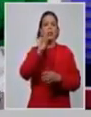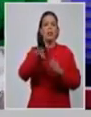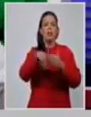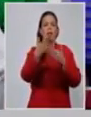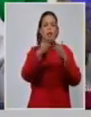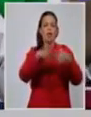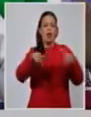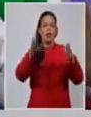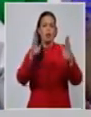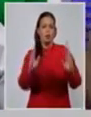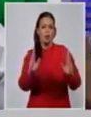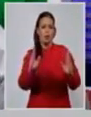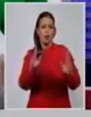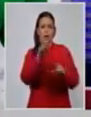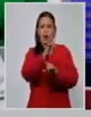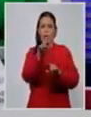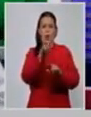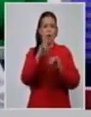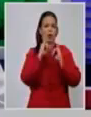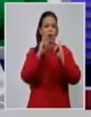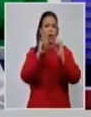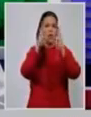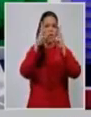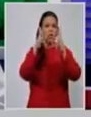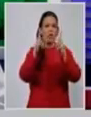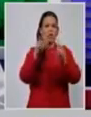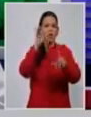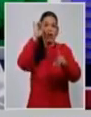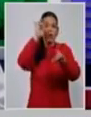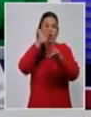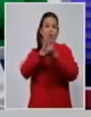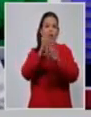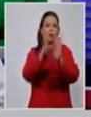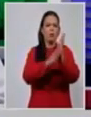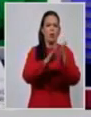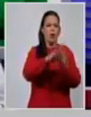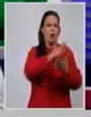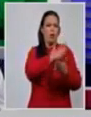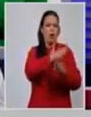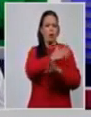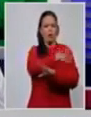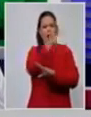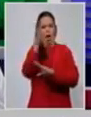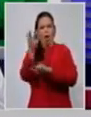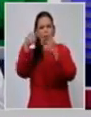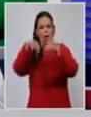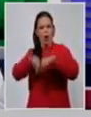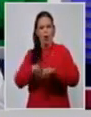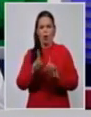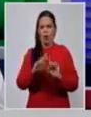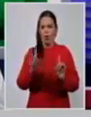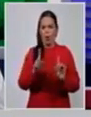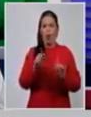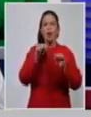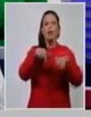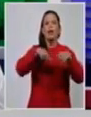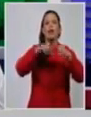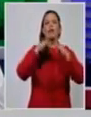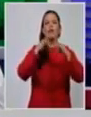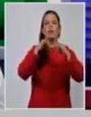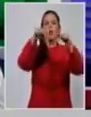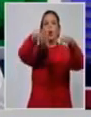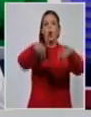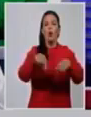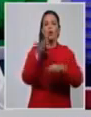es la tasa de Cuba desde que comenzó la pandemia. Es el comportamiento en los últimos 15